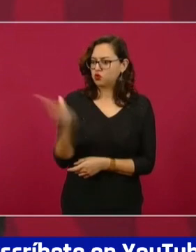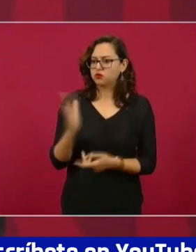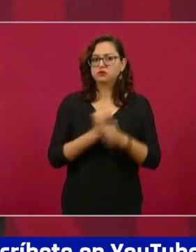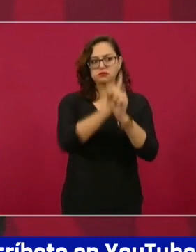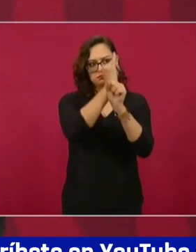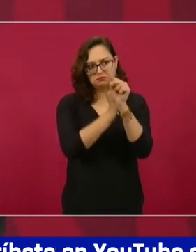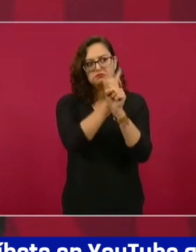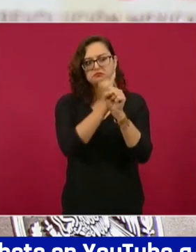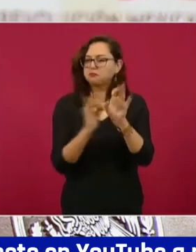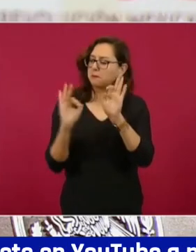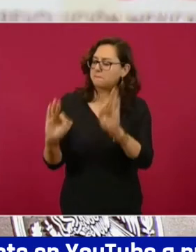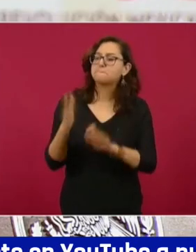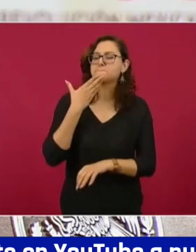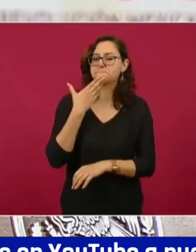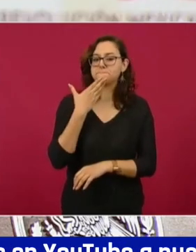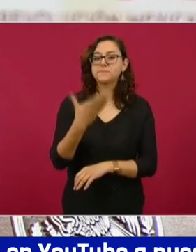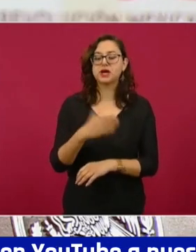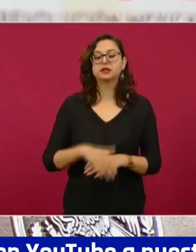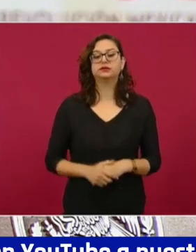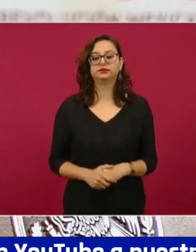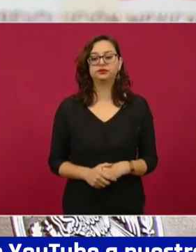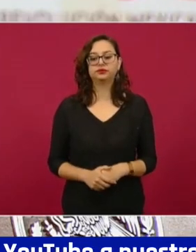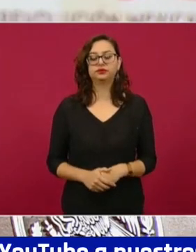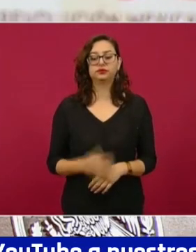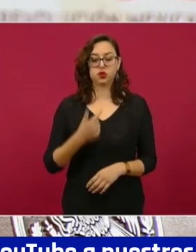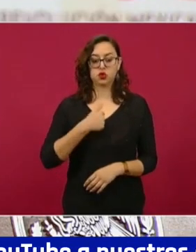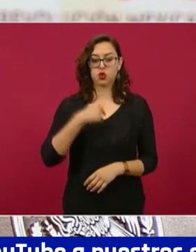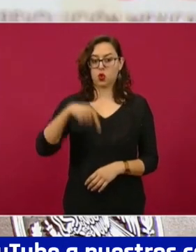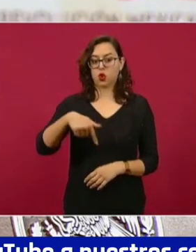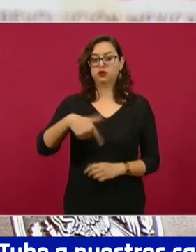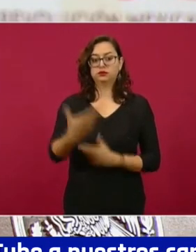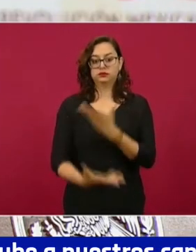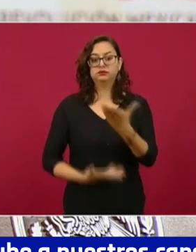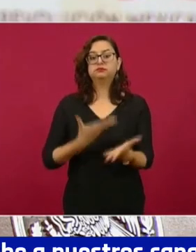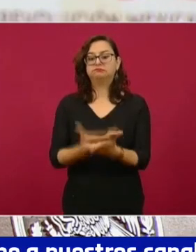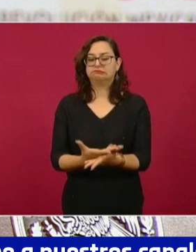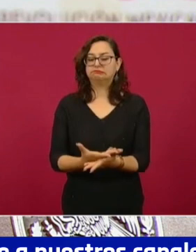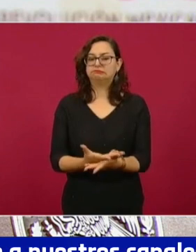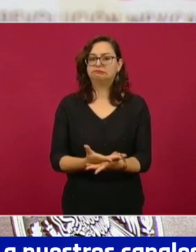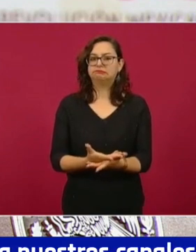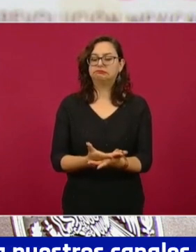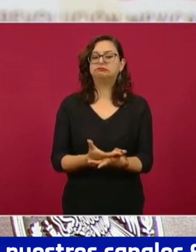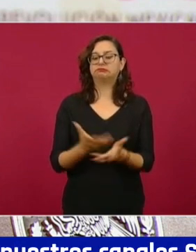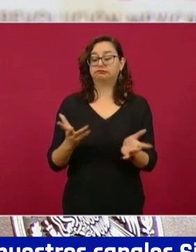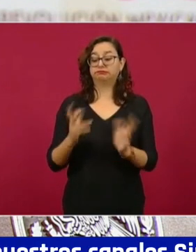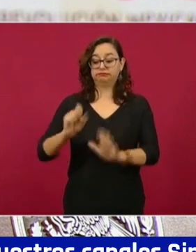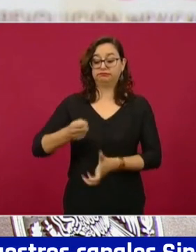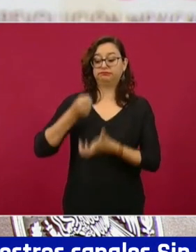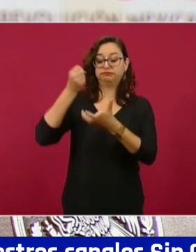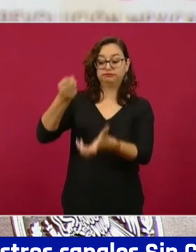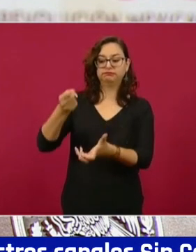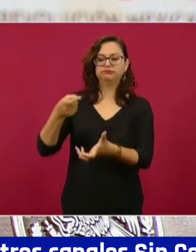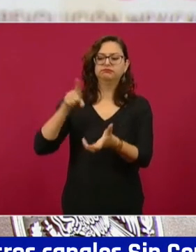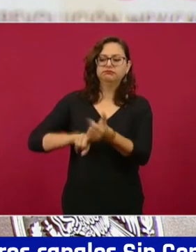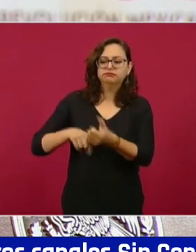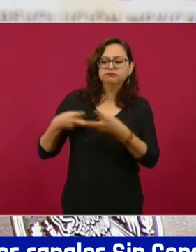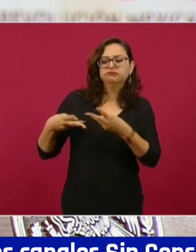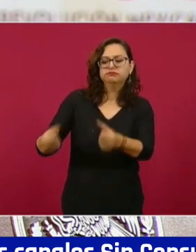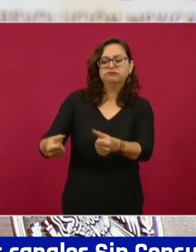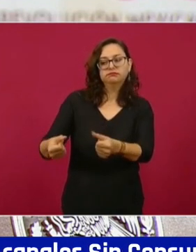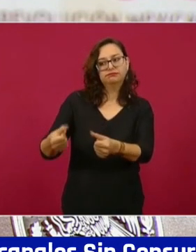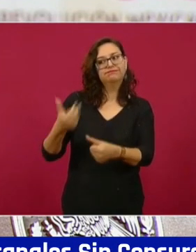Obrador responde a Nancy Flores precisamente sobre si el gobierno de Estados Unidos ya respondió